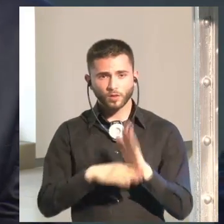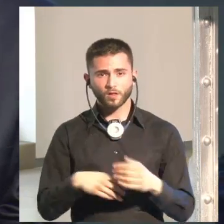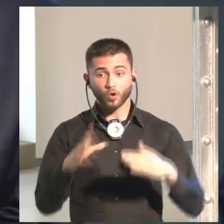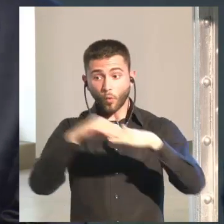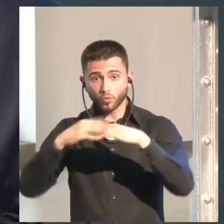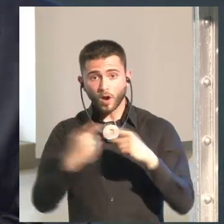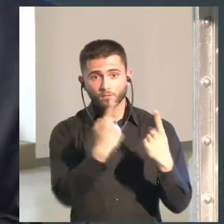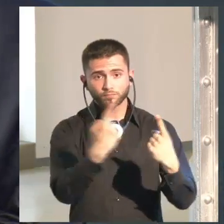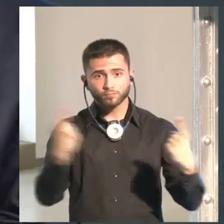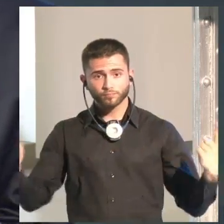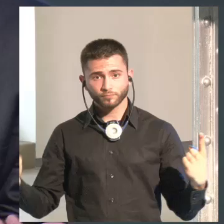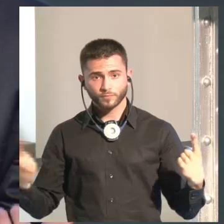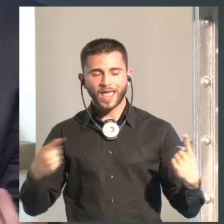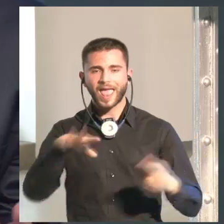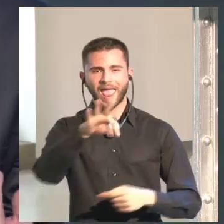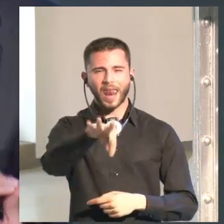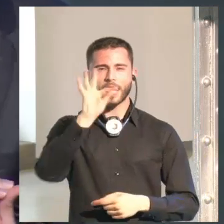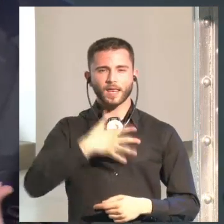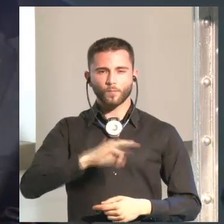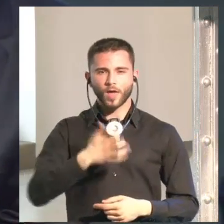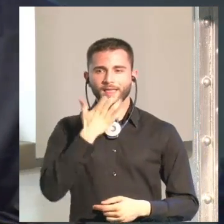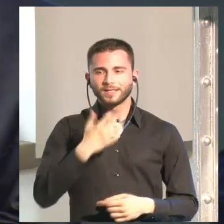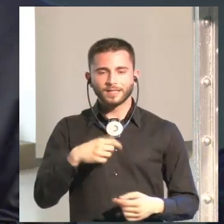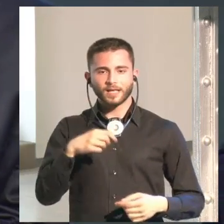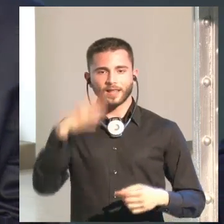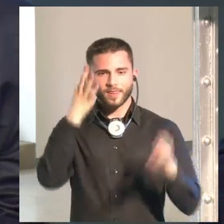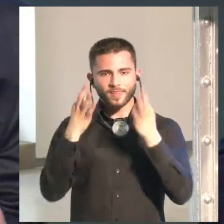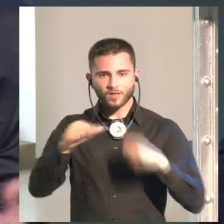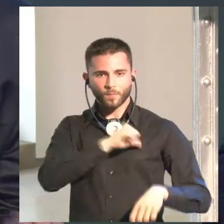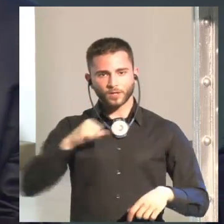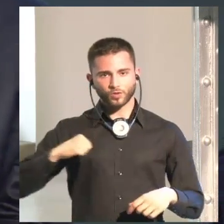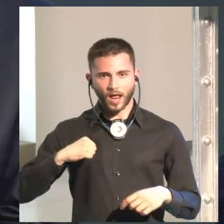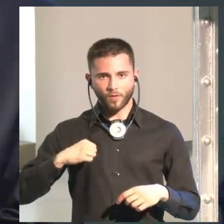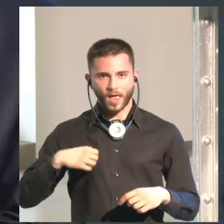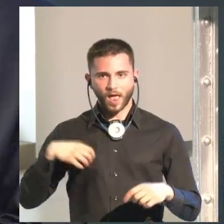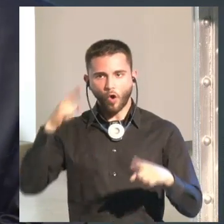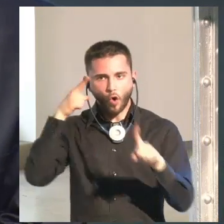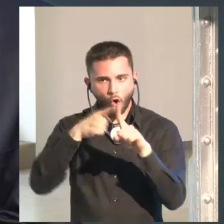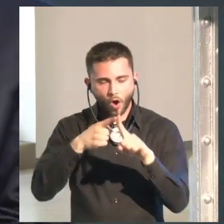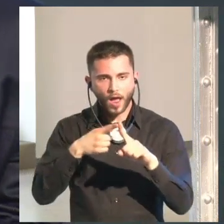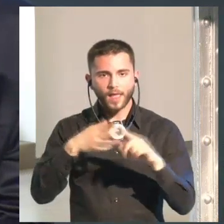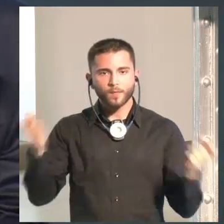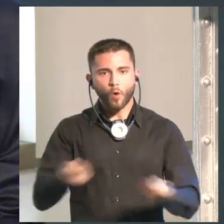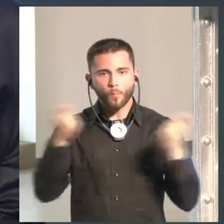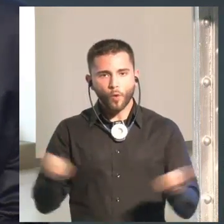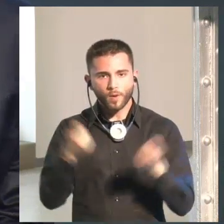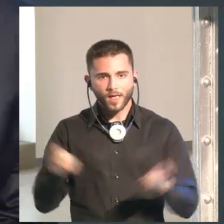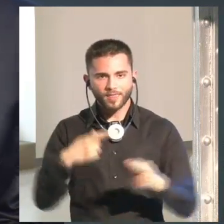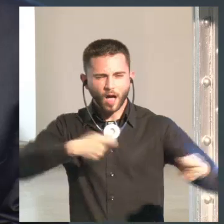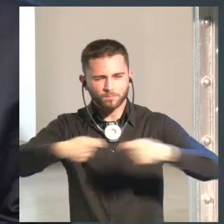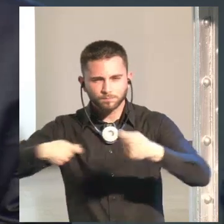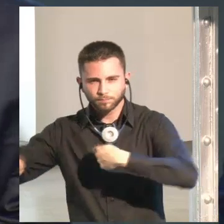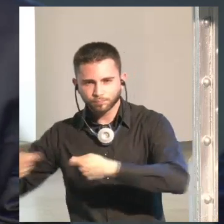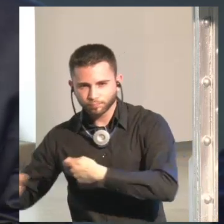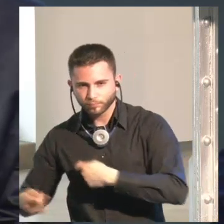usuario tiene que poder elegir si quiere que su información personal sea utilizada para fines comerciales o no, o si se dará a conocer